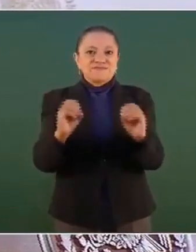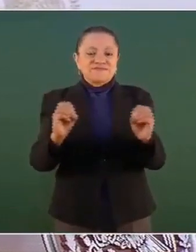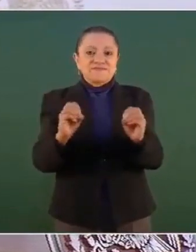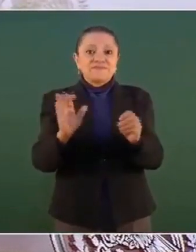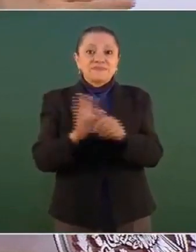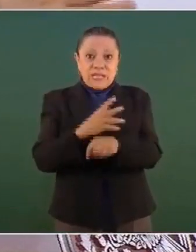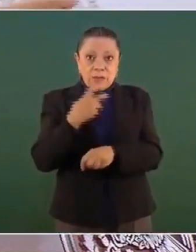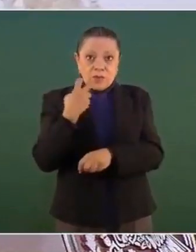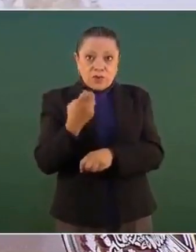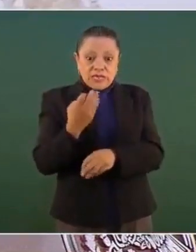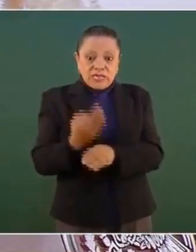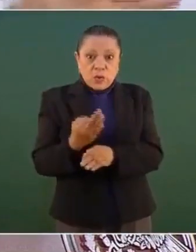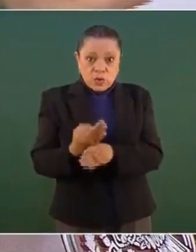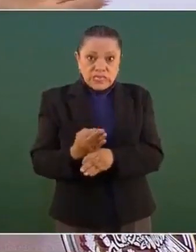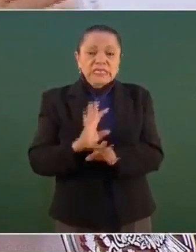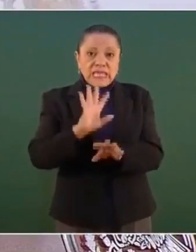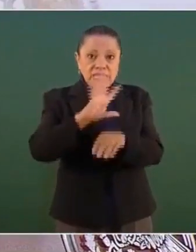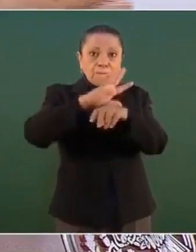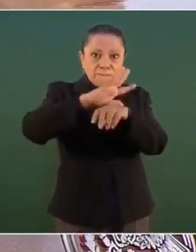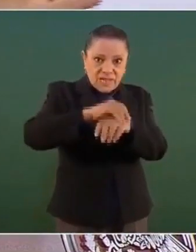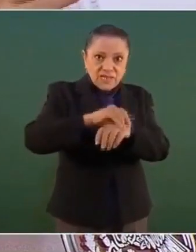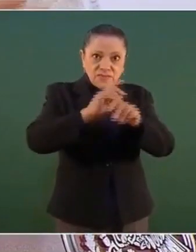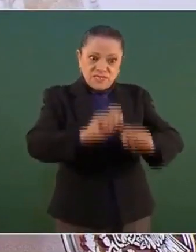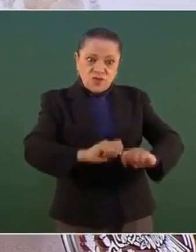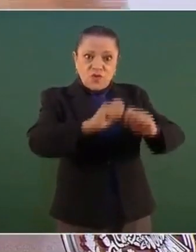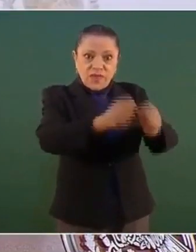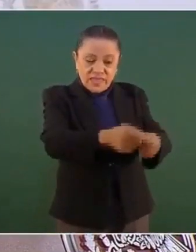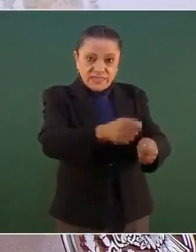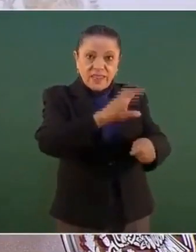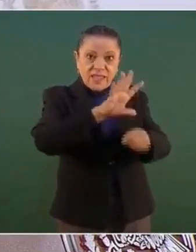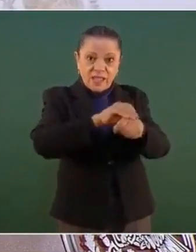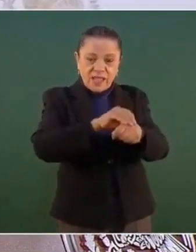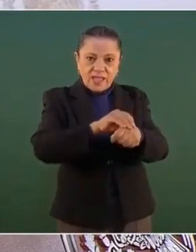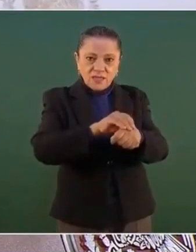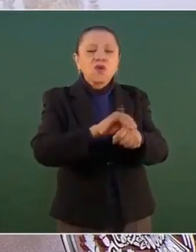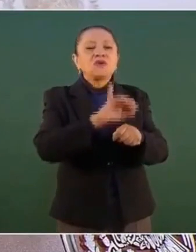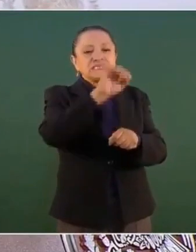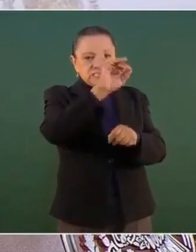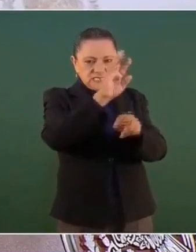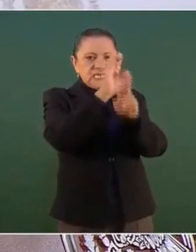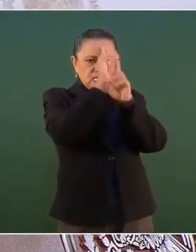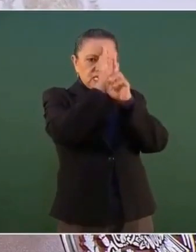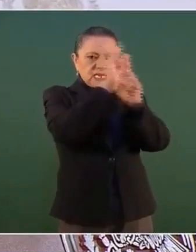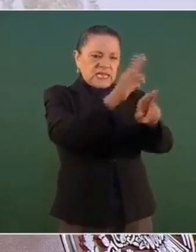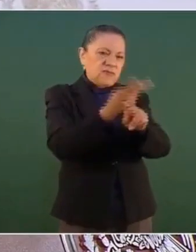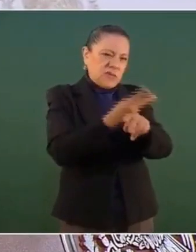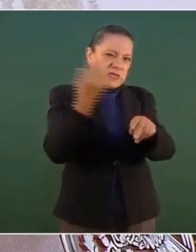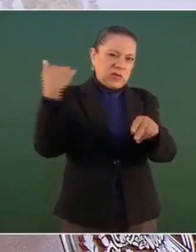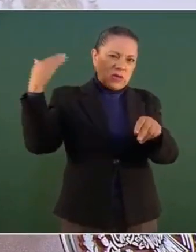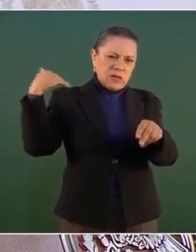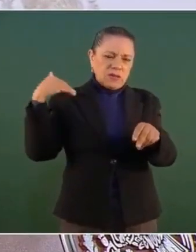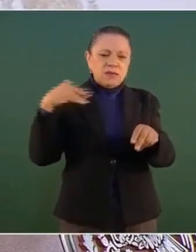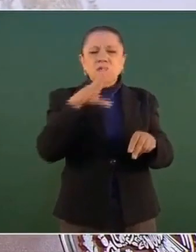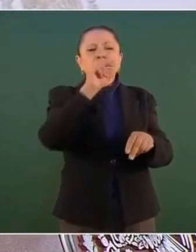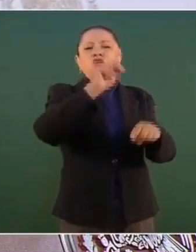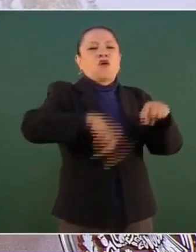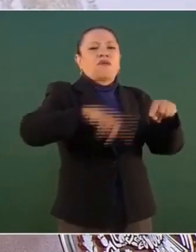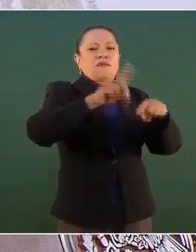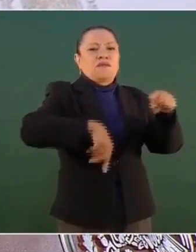concesiones que se han entregado se están respetando, a nadie se les está